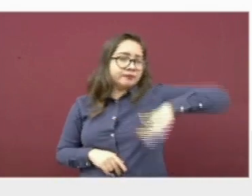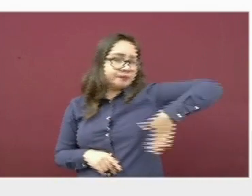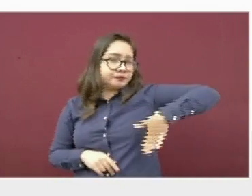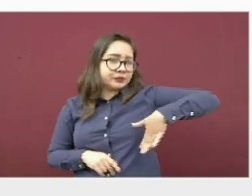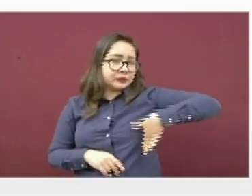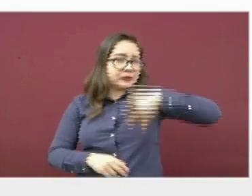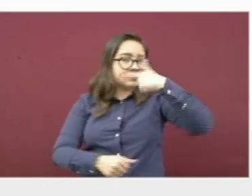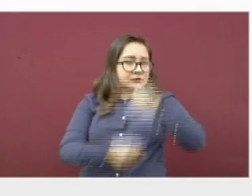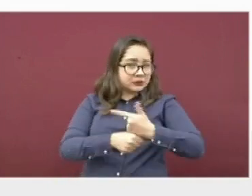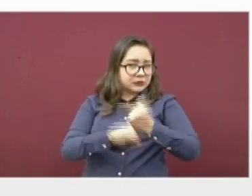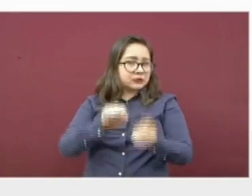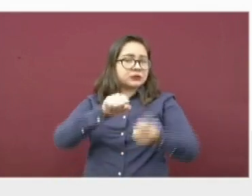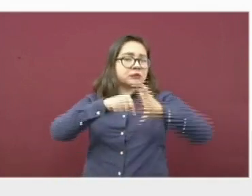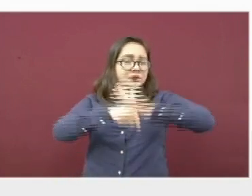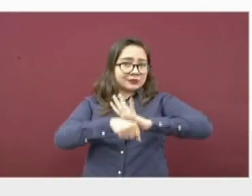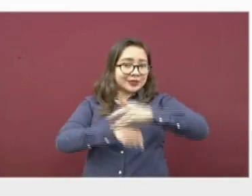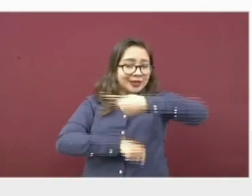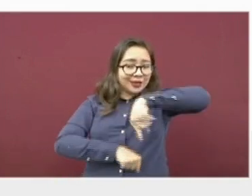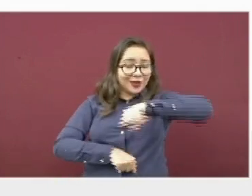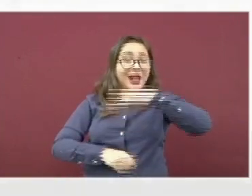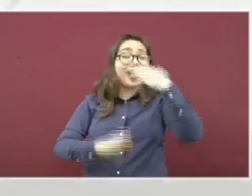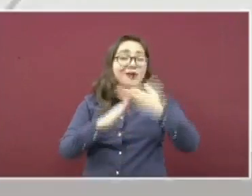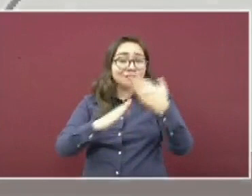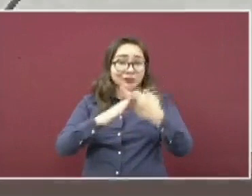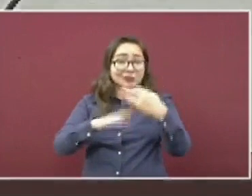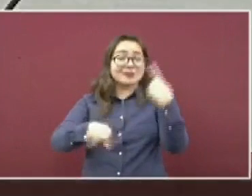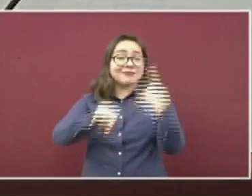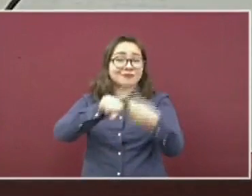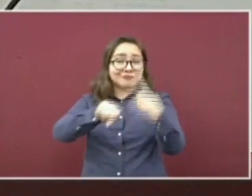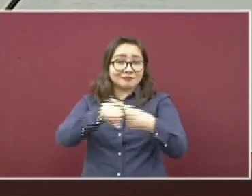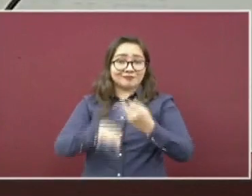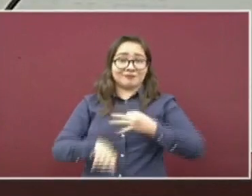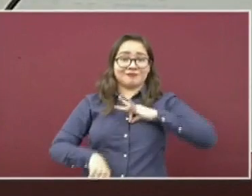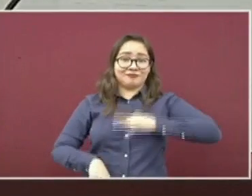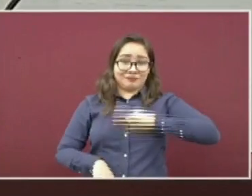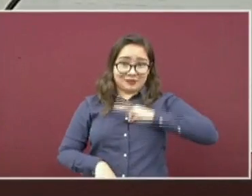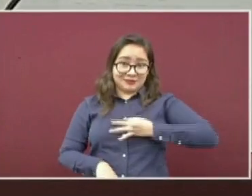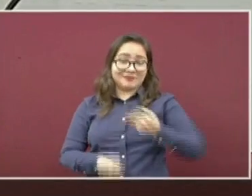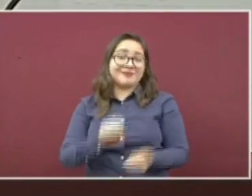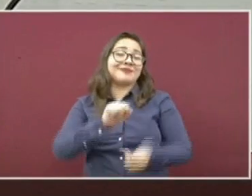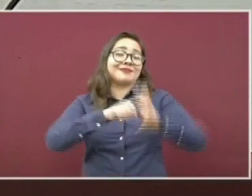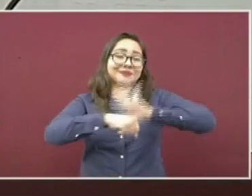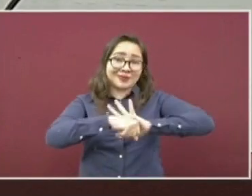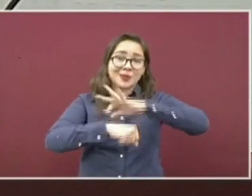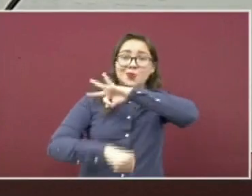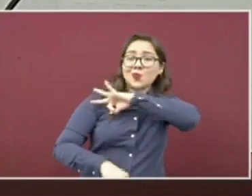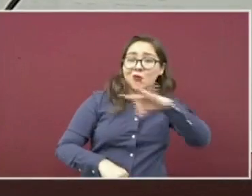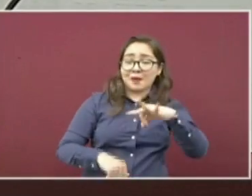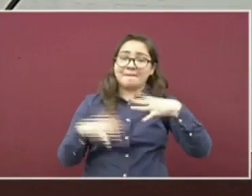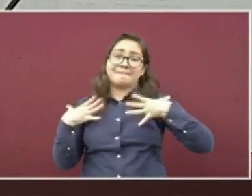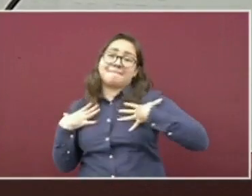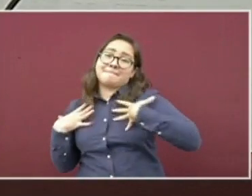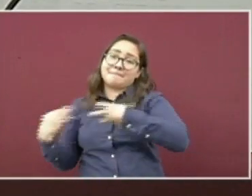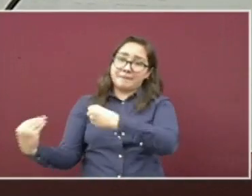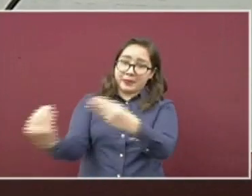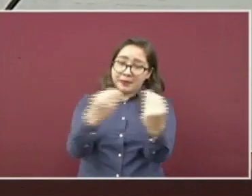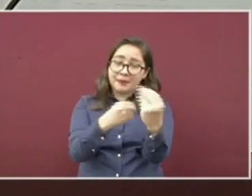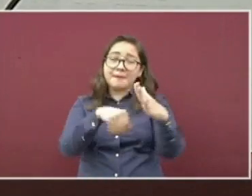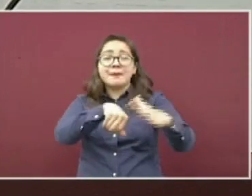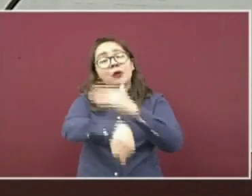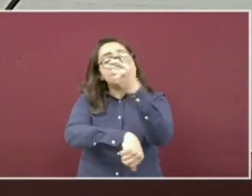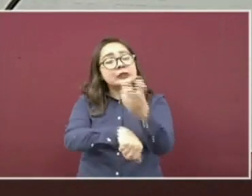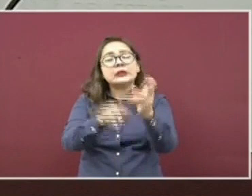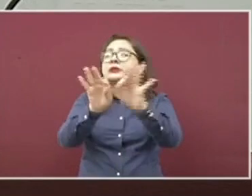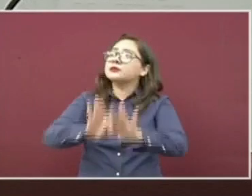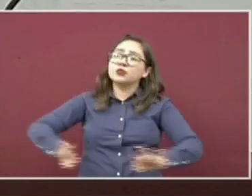reciente. Su infección se encuentra activa, por lo tanto, pueden contagiar a otras personas. Es por ello que es